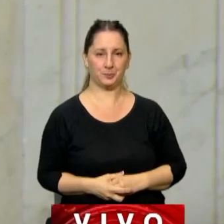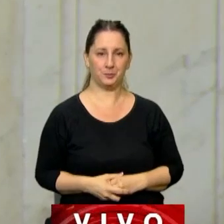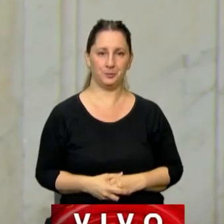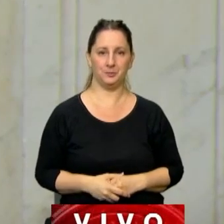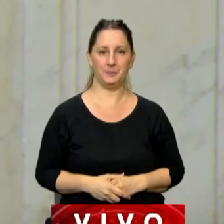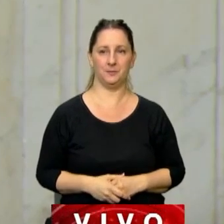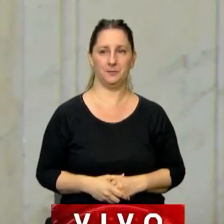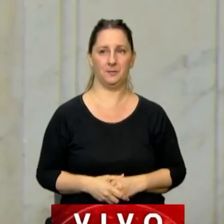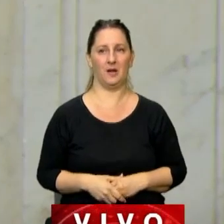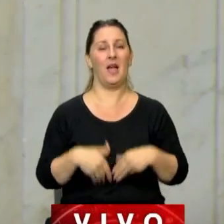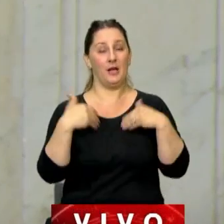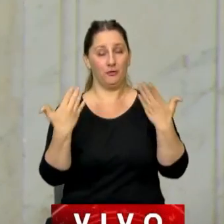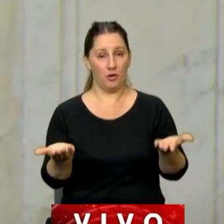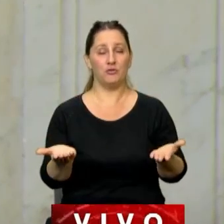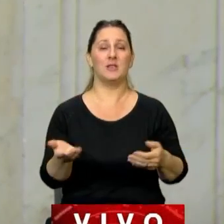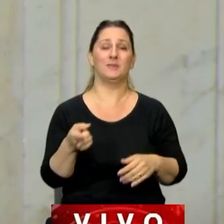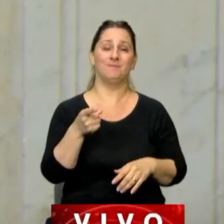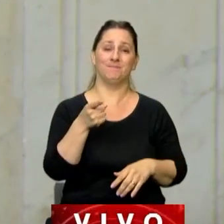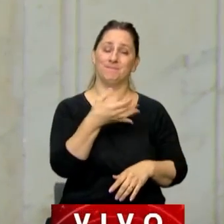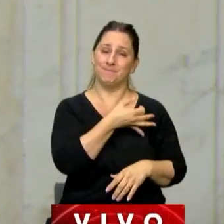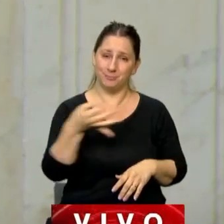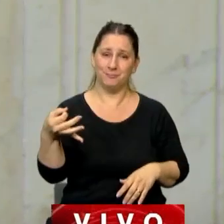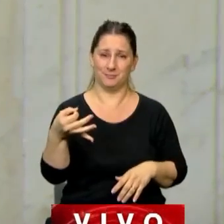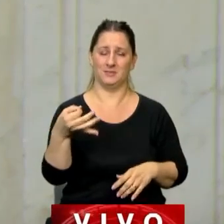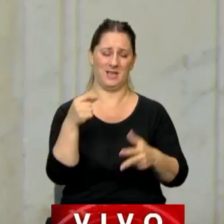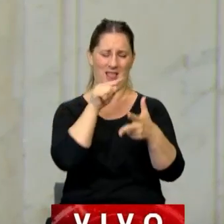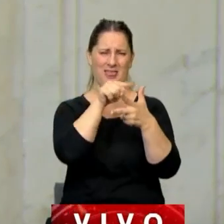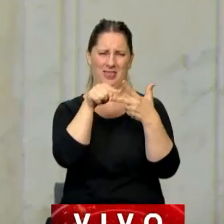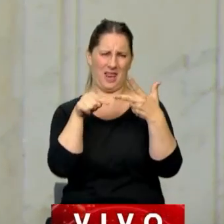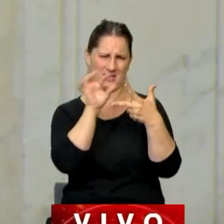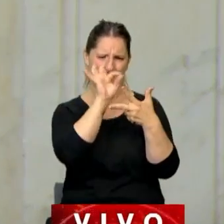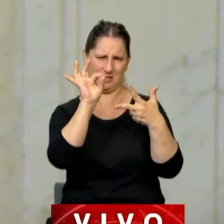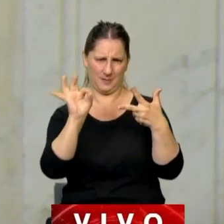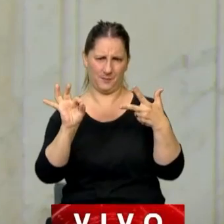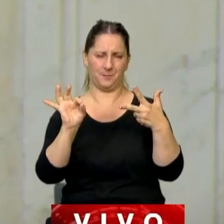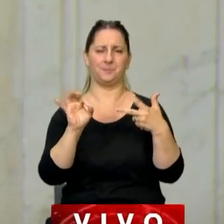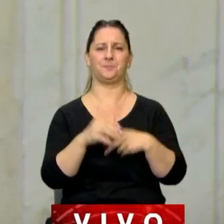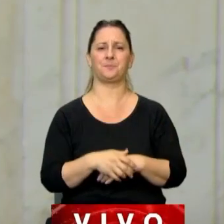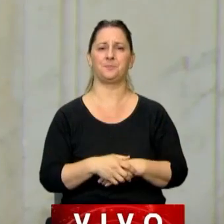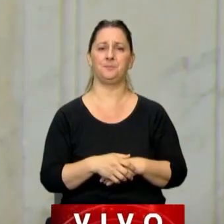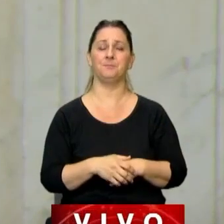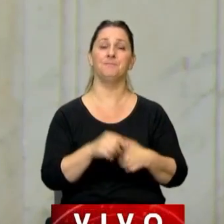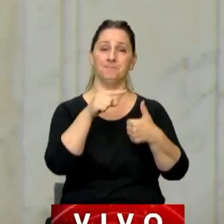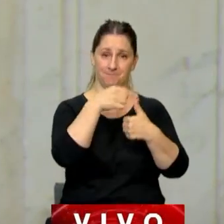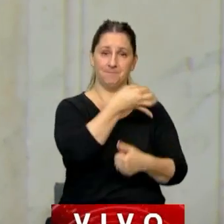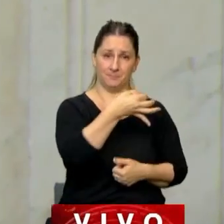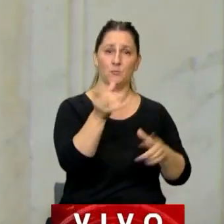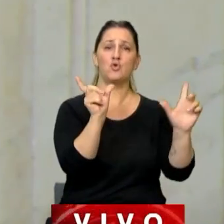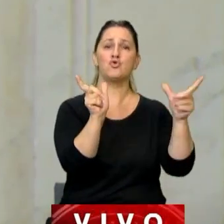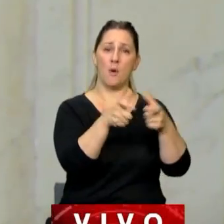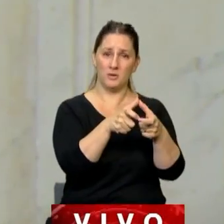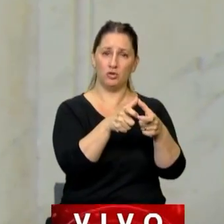Entonces, es cierto, quiero hacer 3 observaciones sobre esto, ¿no? Por un lado, que es cierto, en la comisión